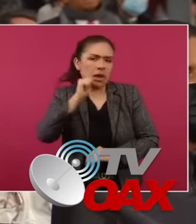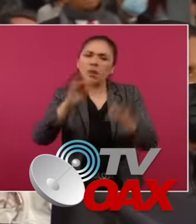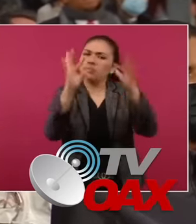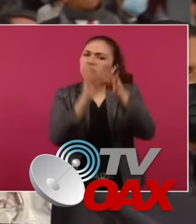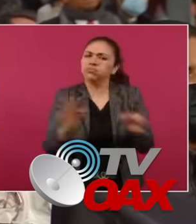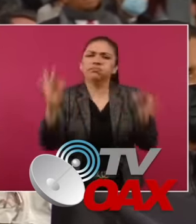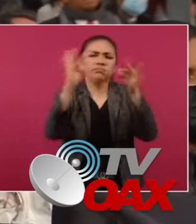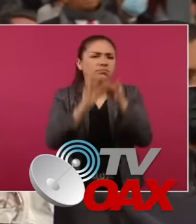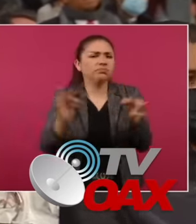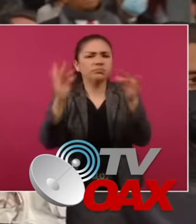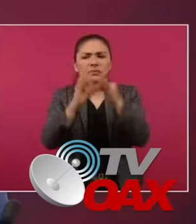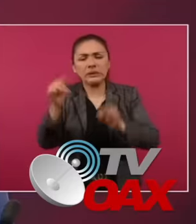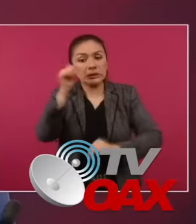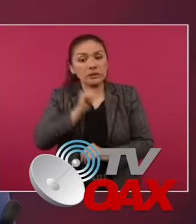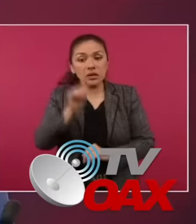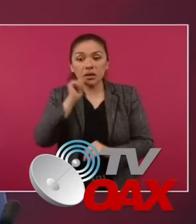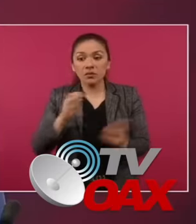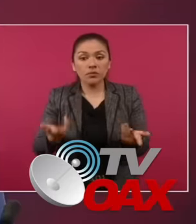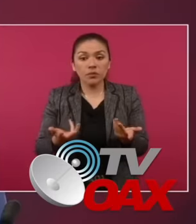sea, que